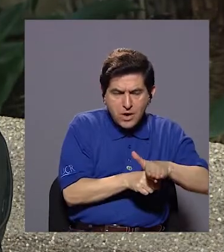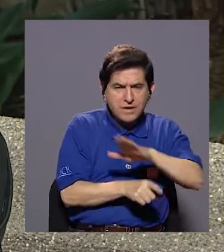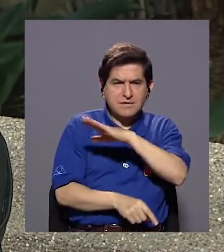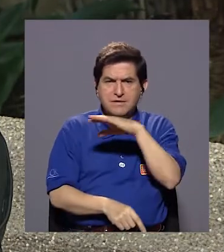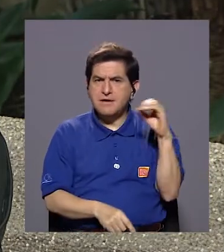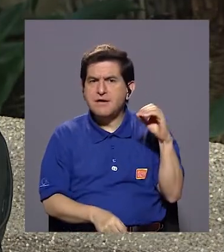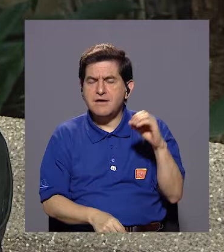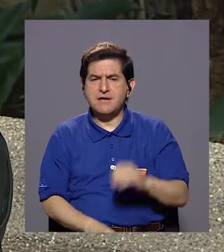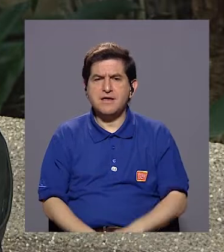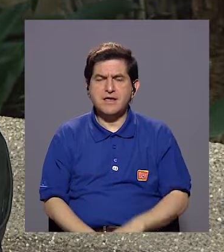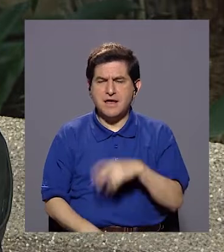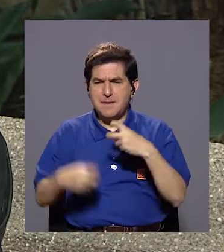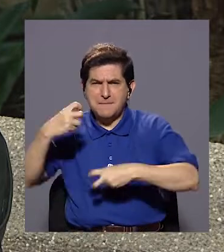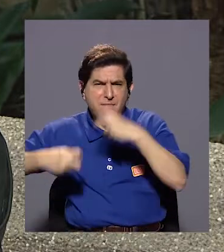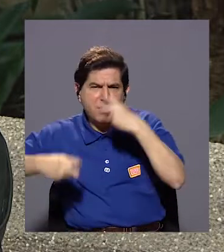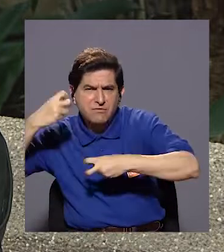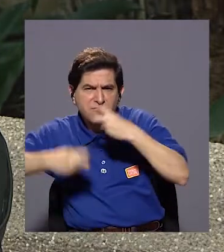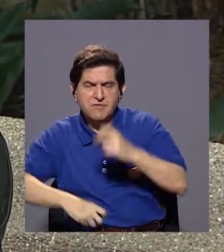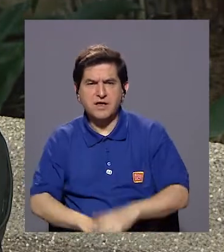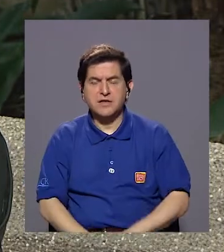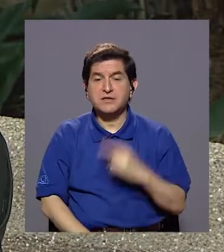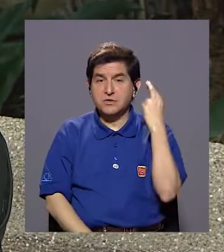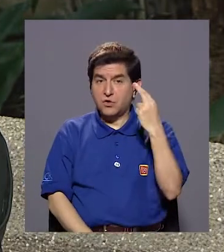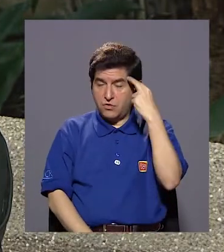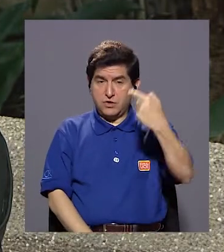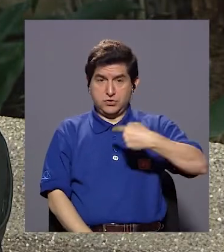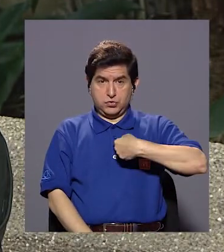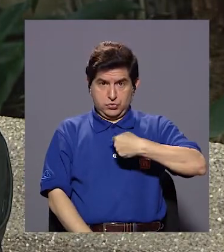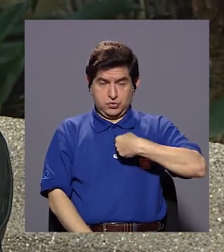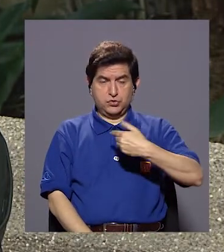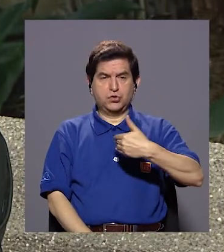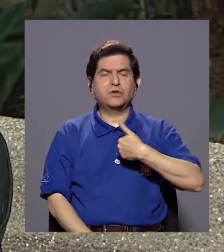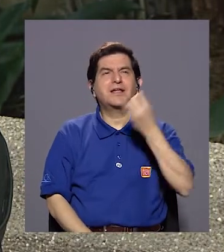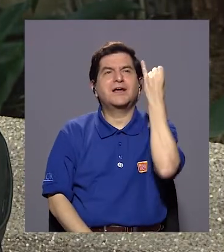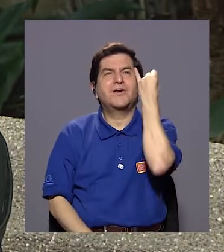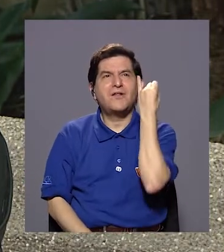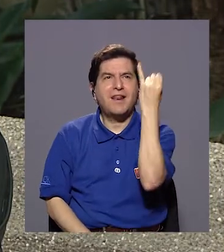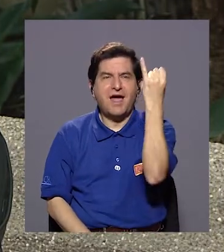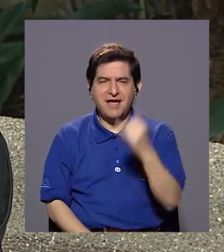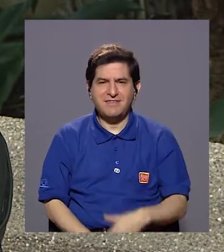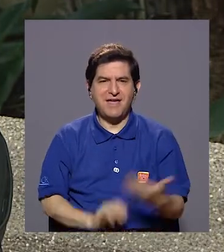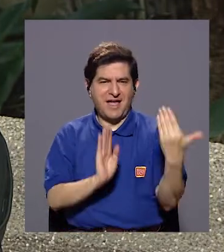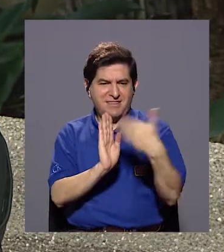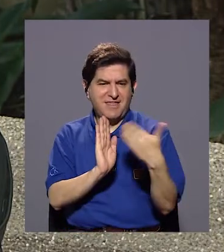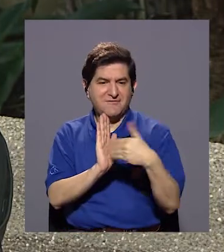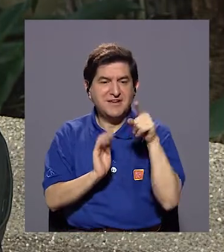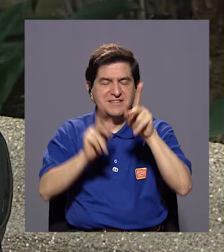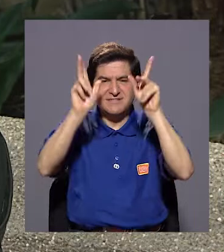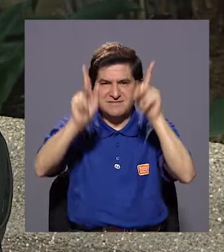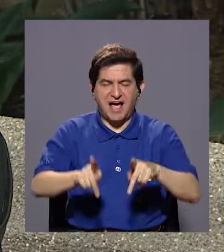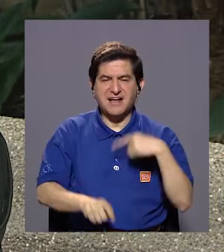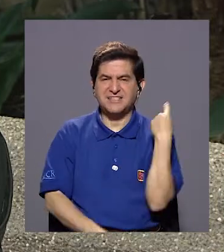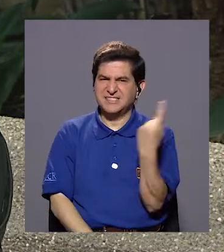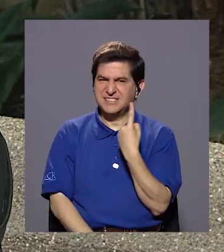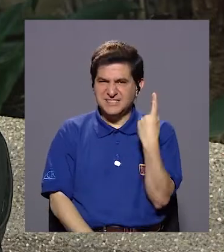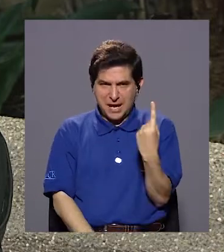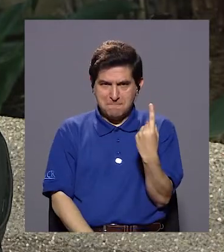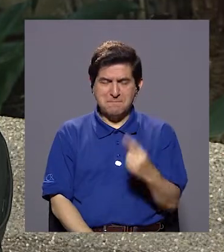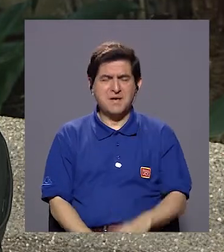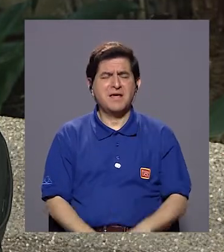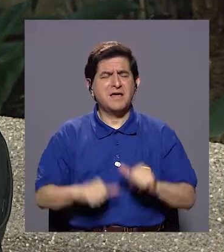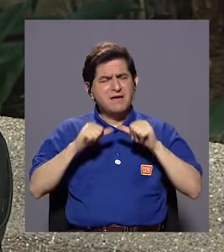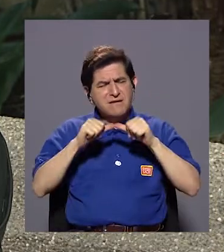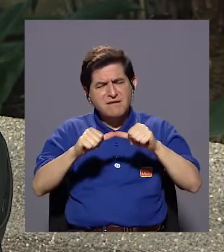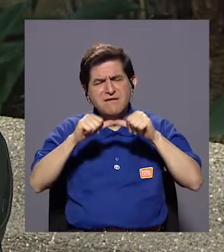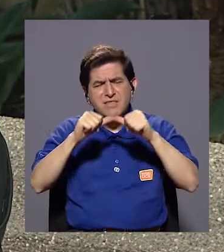lo que es este conflicto, es porque yo tengo la intención de hacerle daño a esa persona siempre. Y yo todo